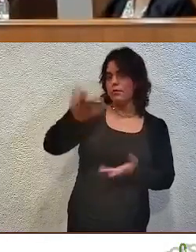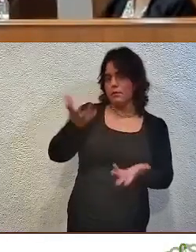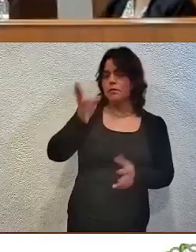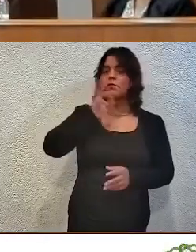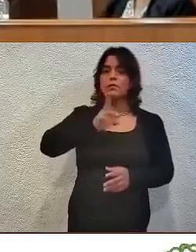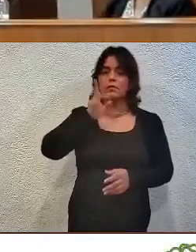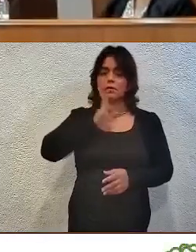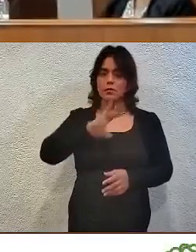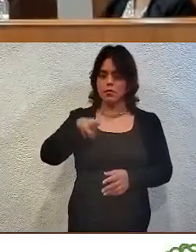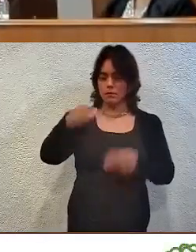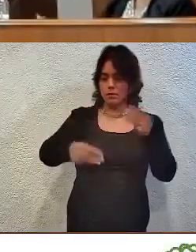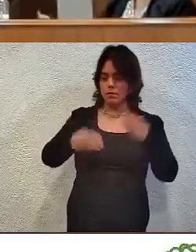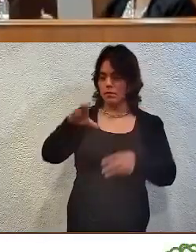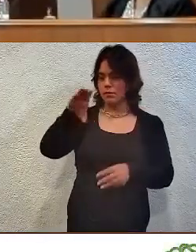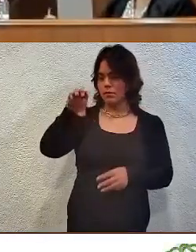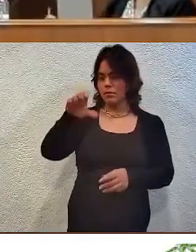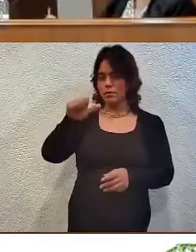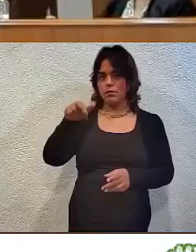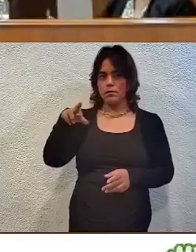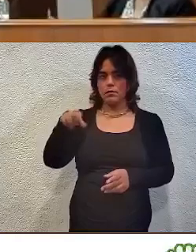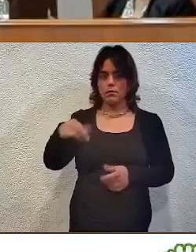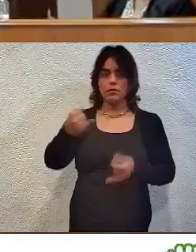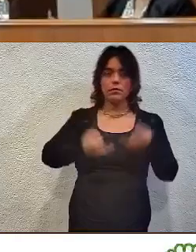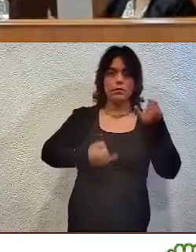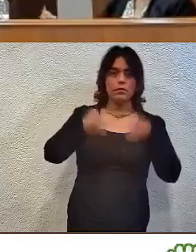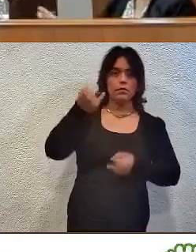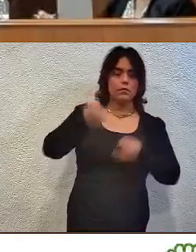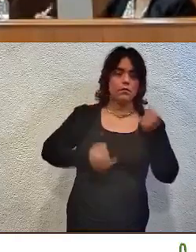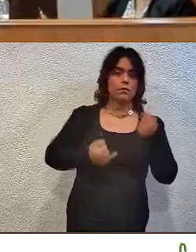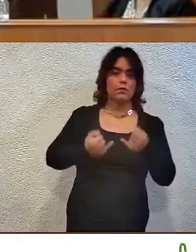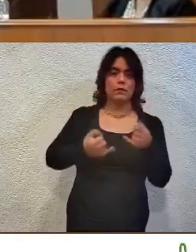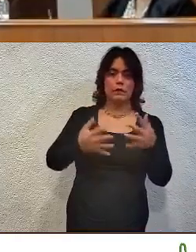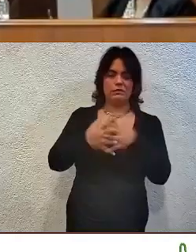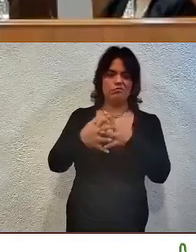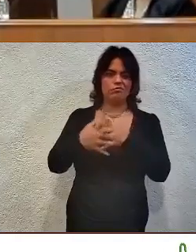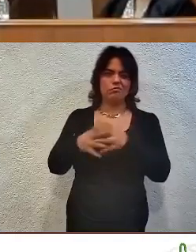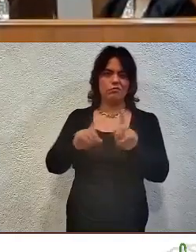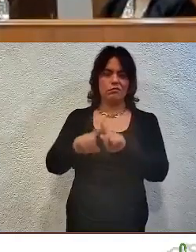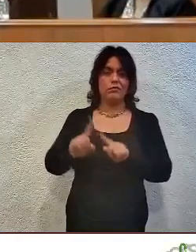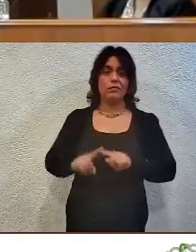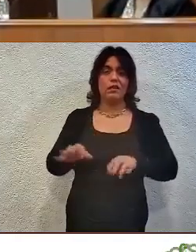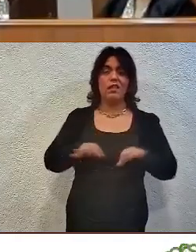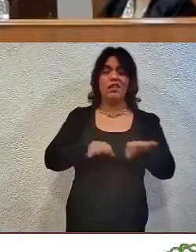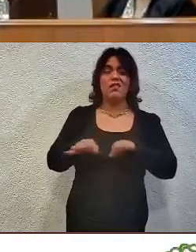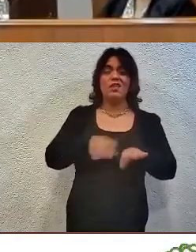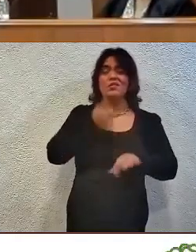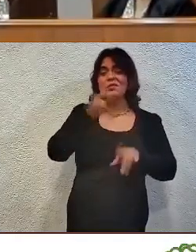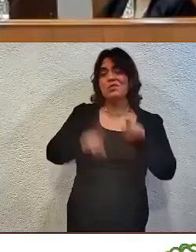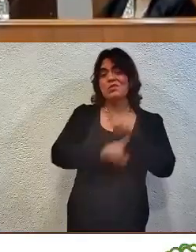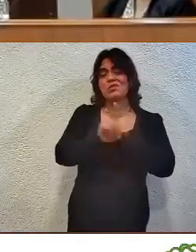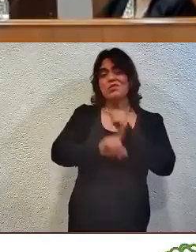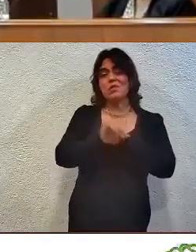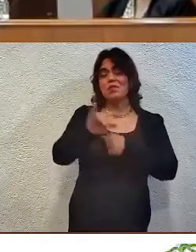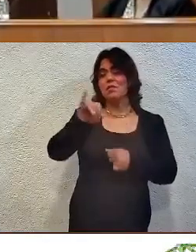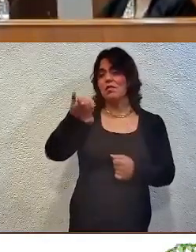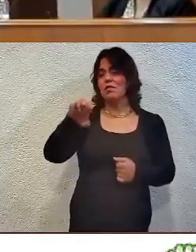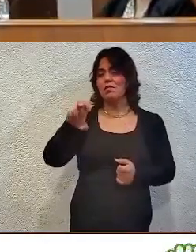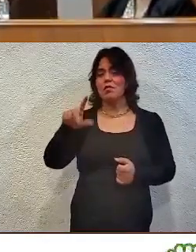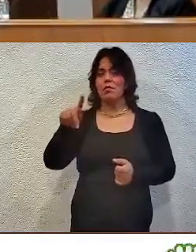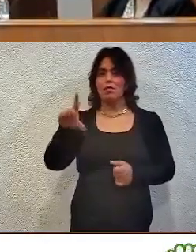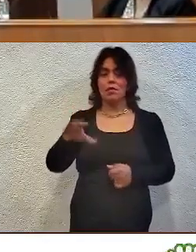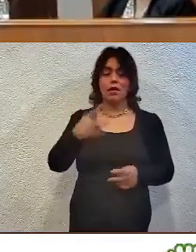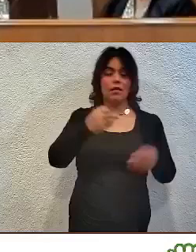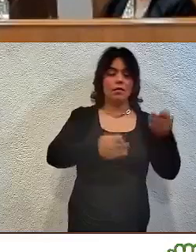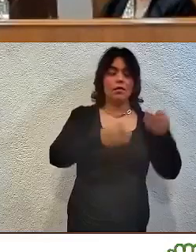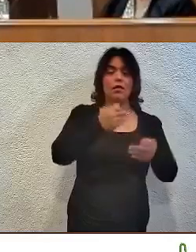César Salgado Alpizar en el juicio para dirimir los conflictos o diferencias laborales entre el Instituto Electoral y el Tribunal